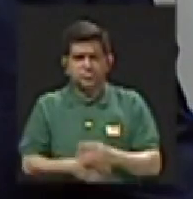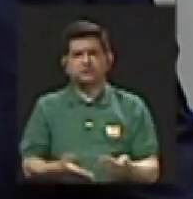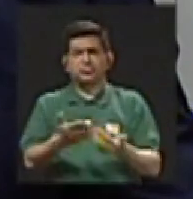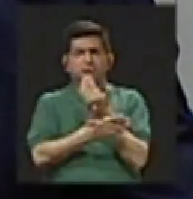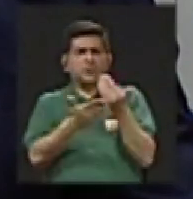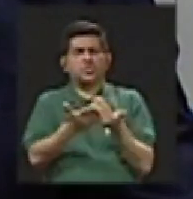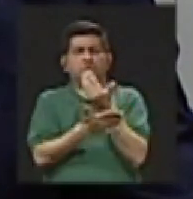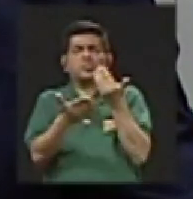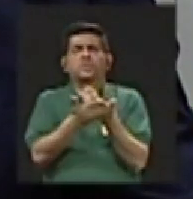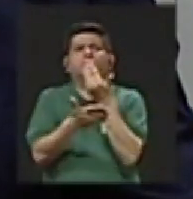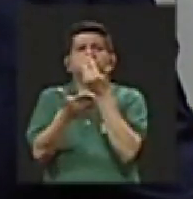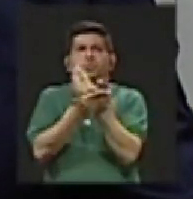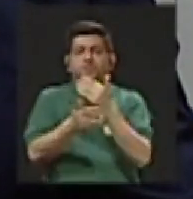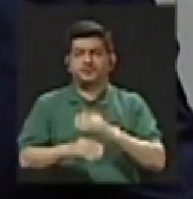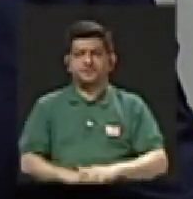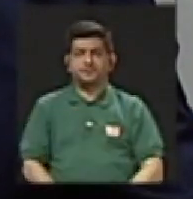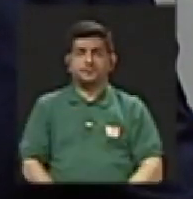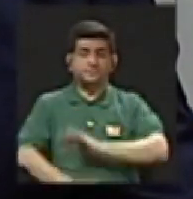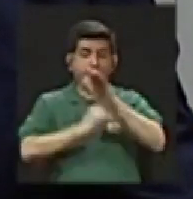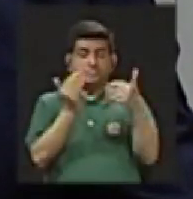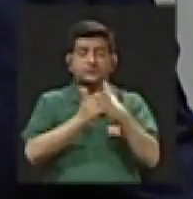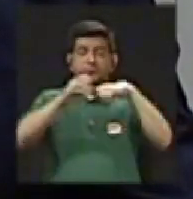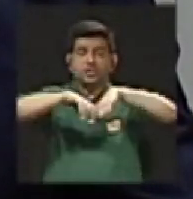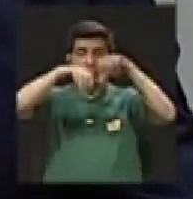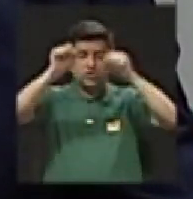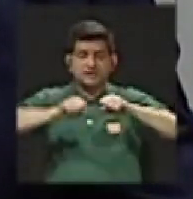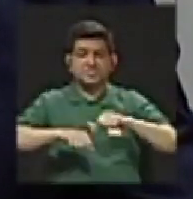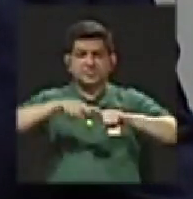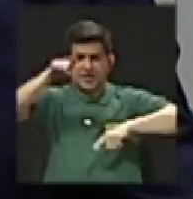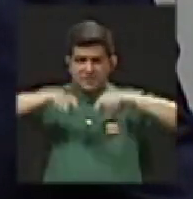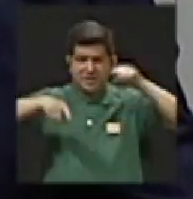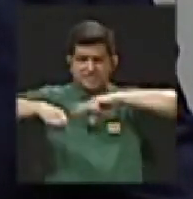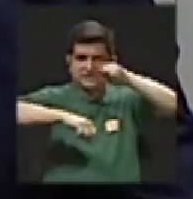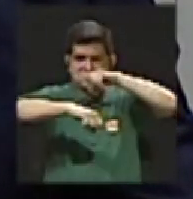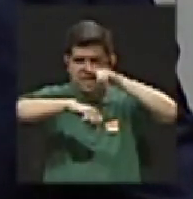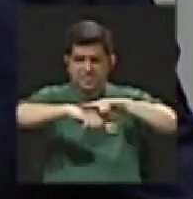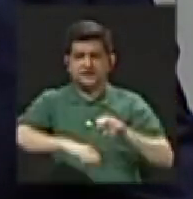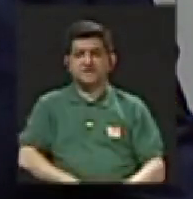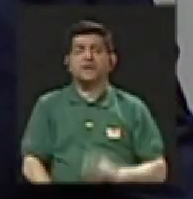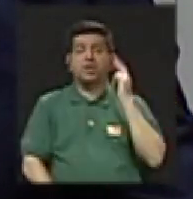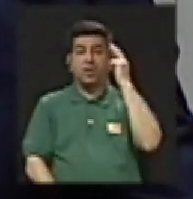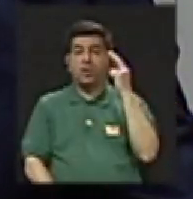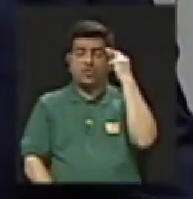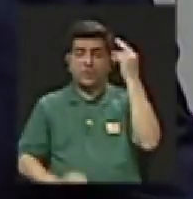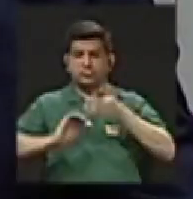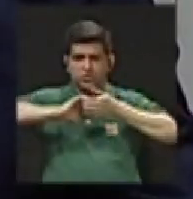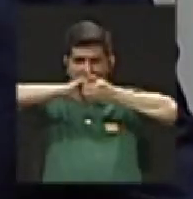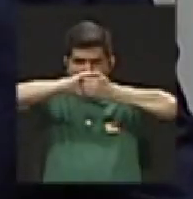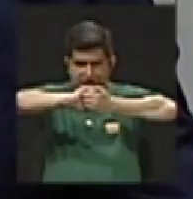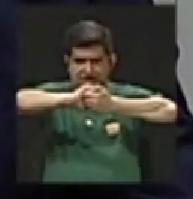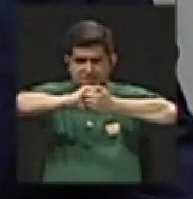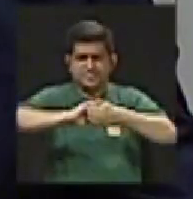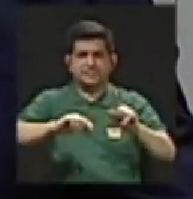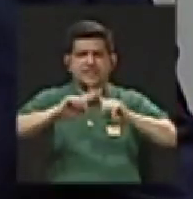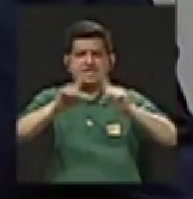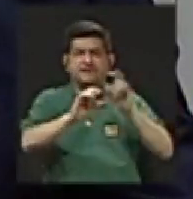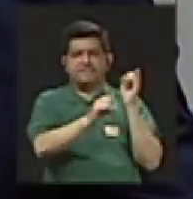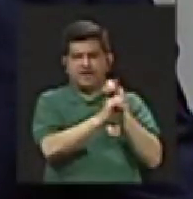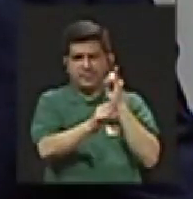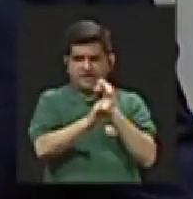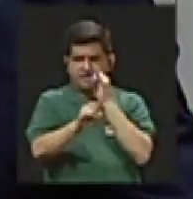renovación, por así decirlo, de todo el sistema estadístico nacional. Y para eso se ha aliado con algunas instituciones